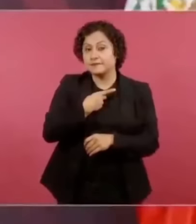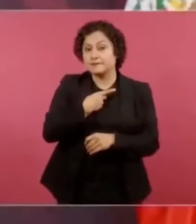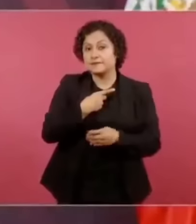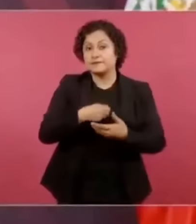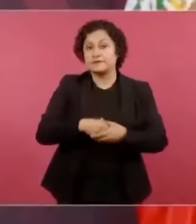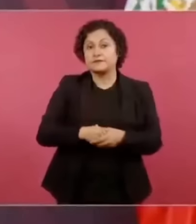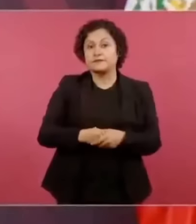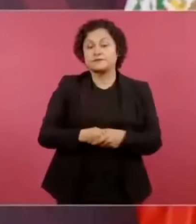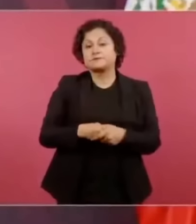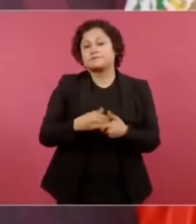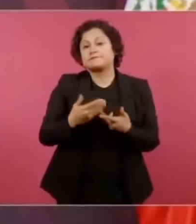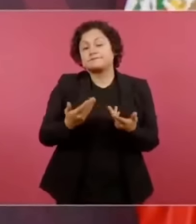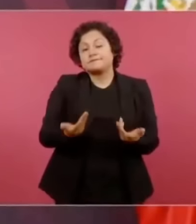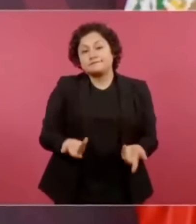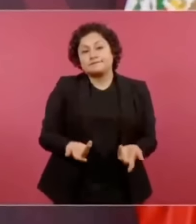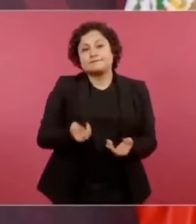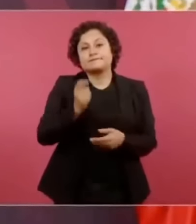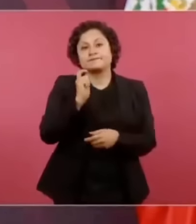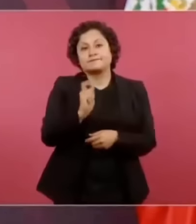pues es sobre